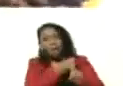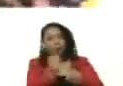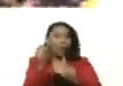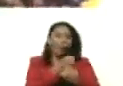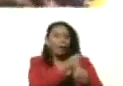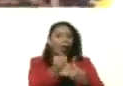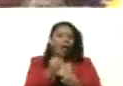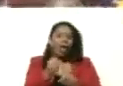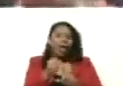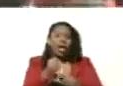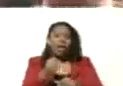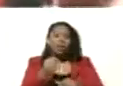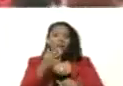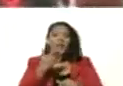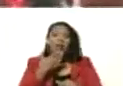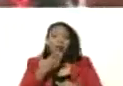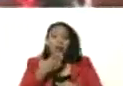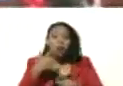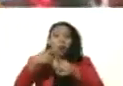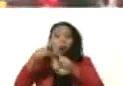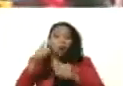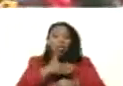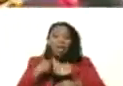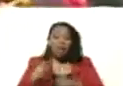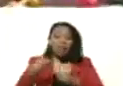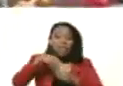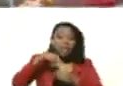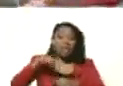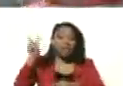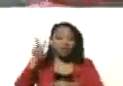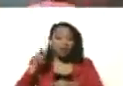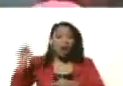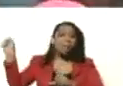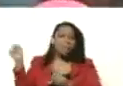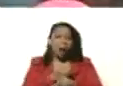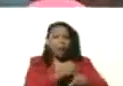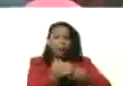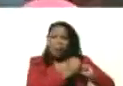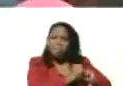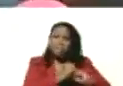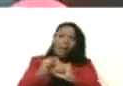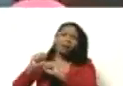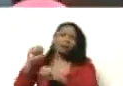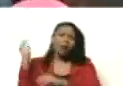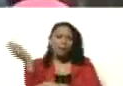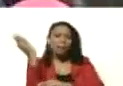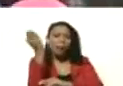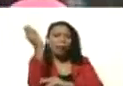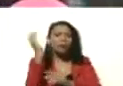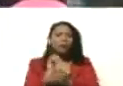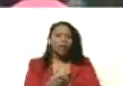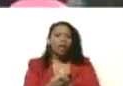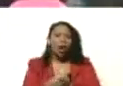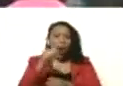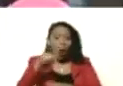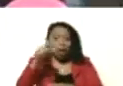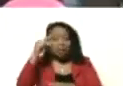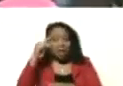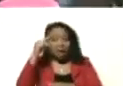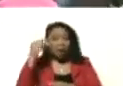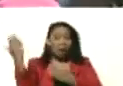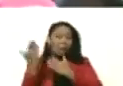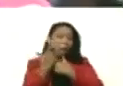aquí llevará palo limpio. Pero hoy día nos sancionan, nos bloquean,